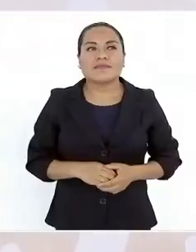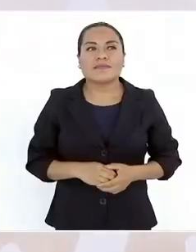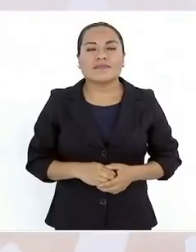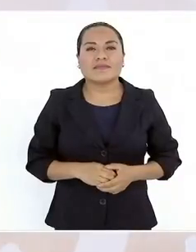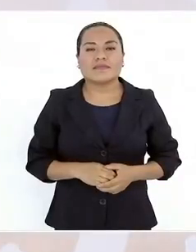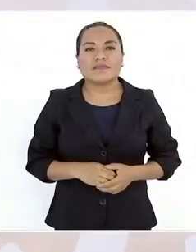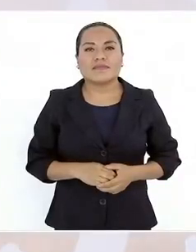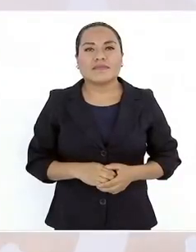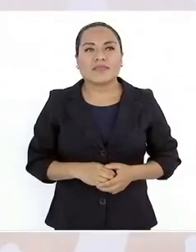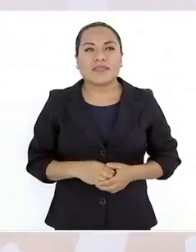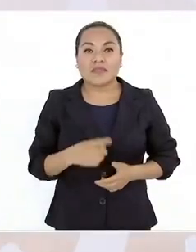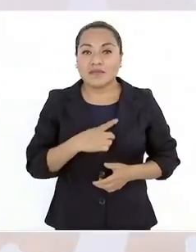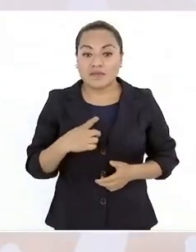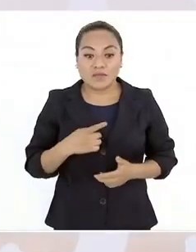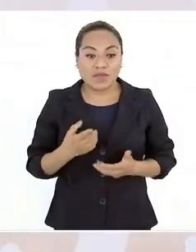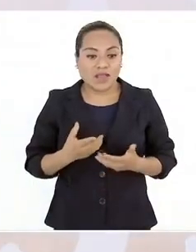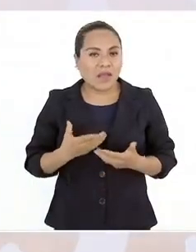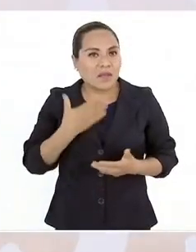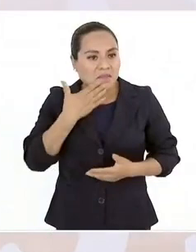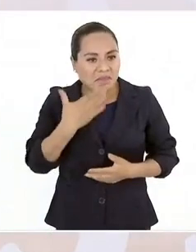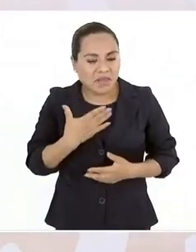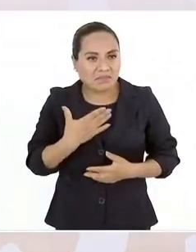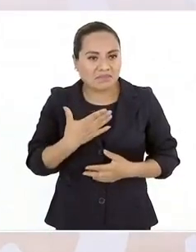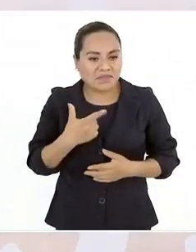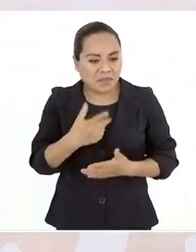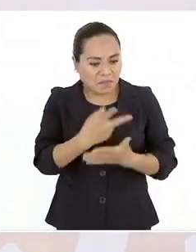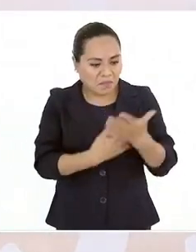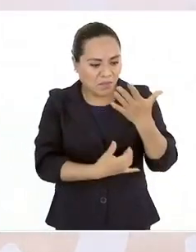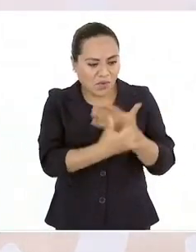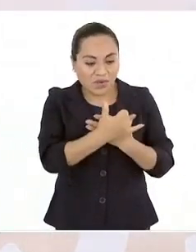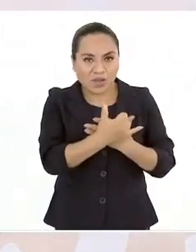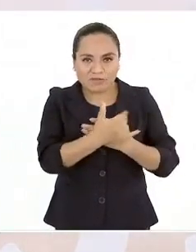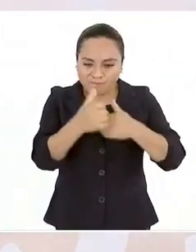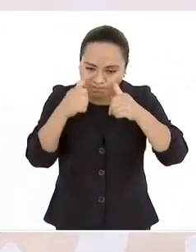hacer realidad este proyecto,